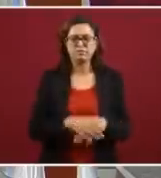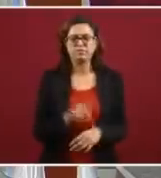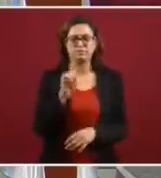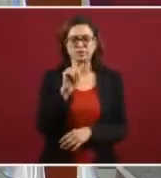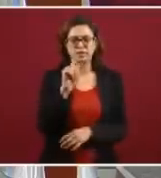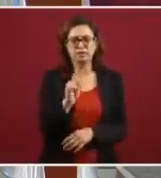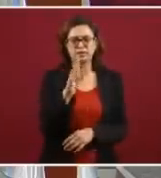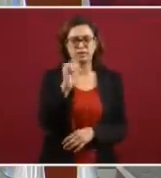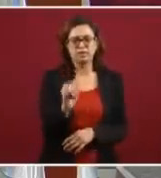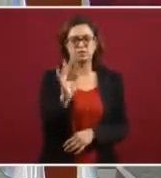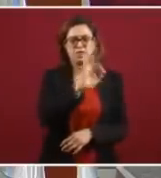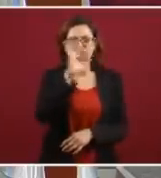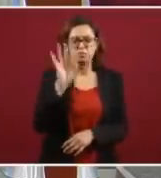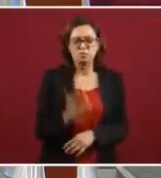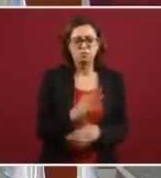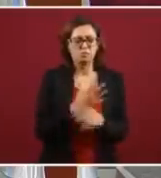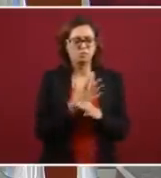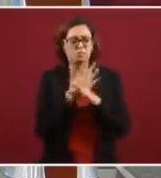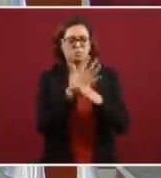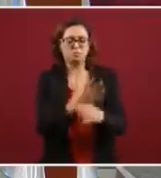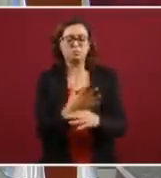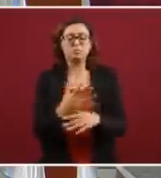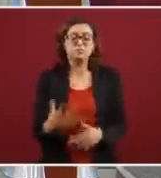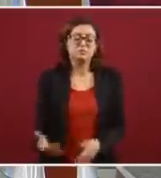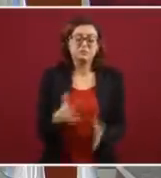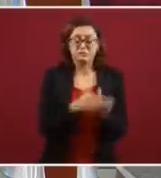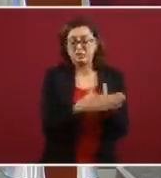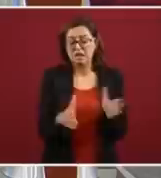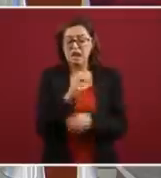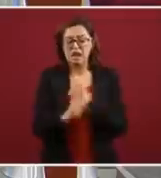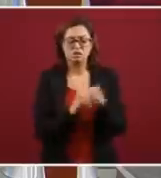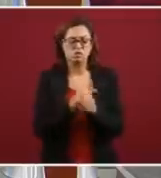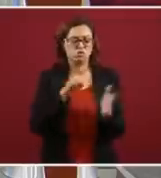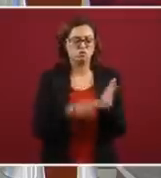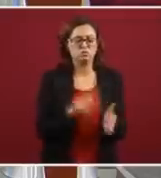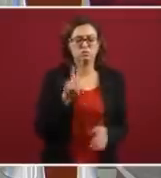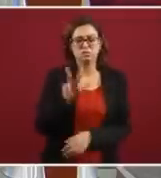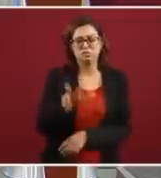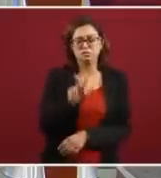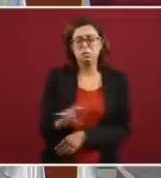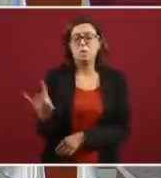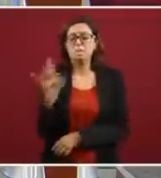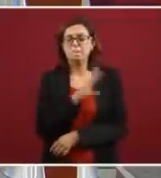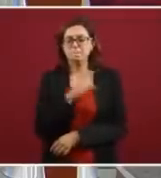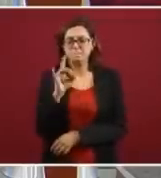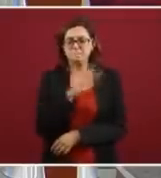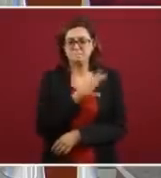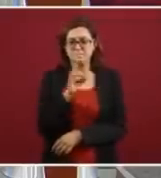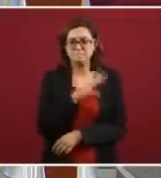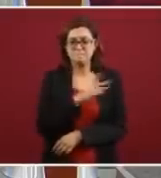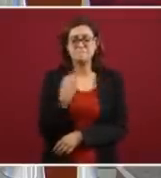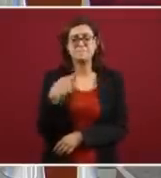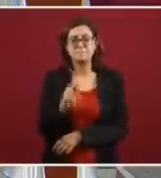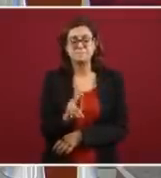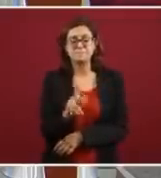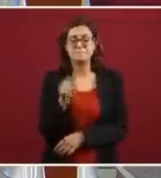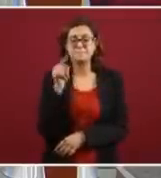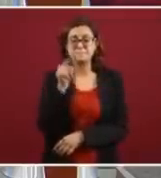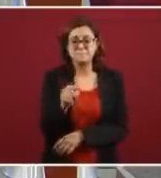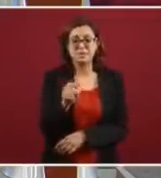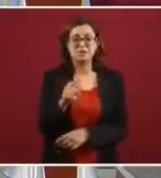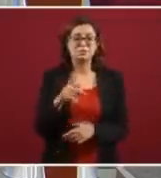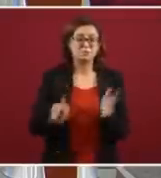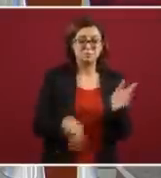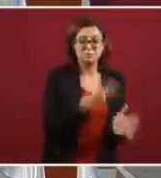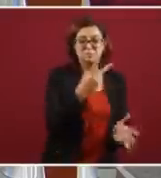79% de los mexicanos declaró vivir con miedo durante 2018, pero esa es una cifra que se